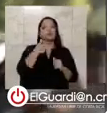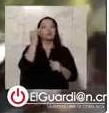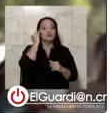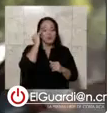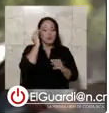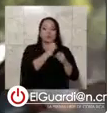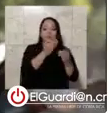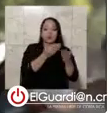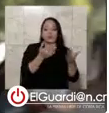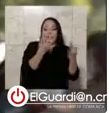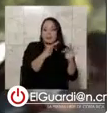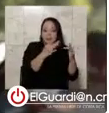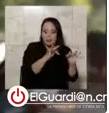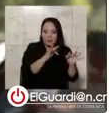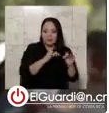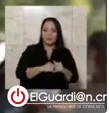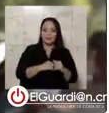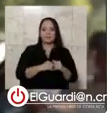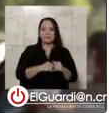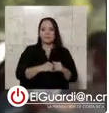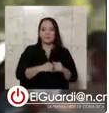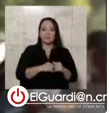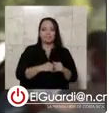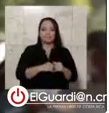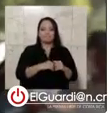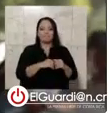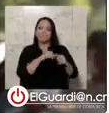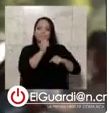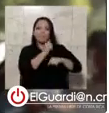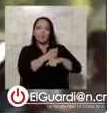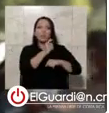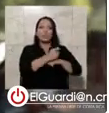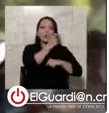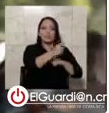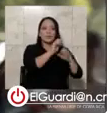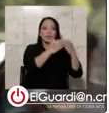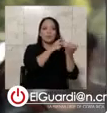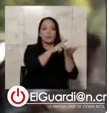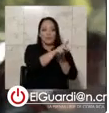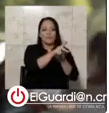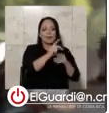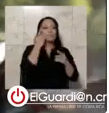haciendo cosas para intentar establecer una cuota que el equipo pueda pagar, porque en este momento